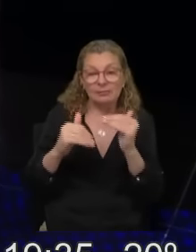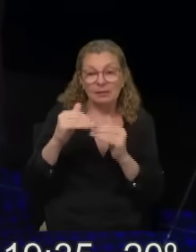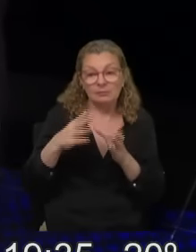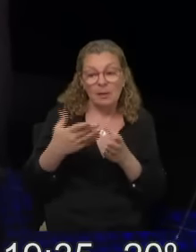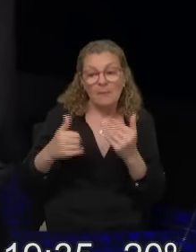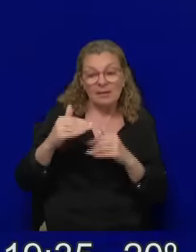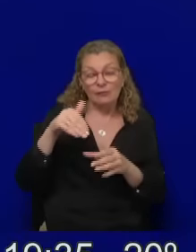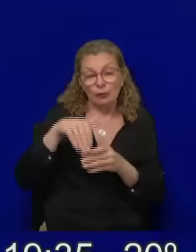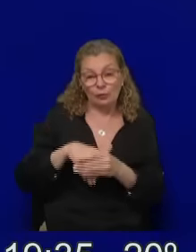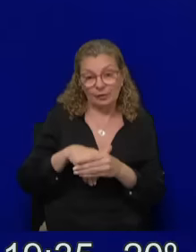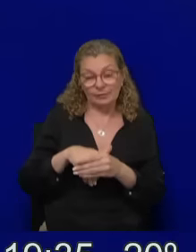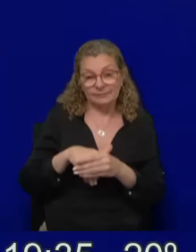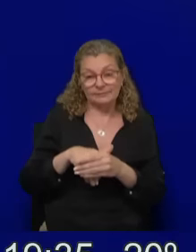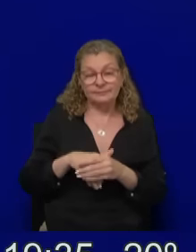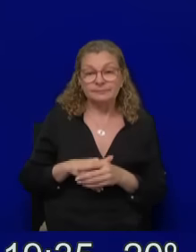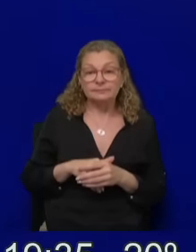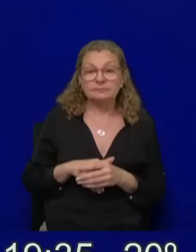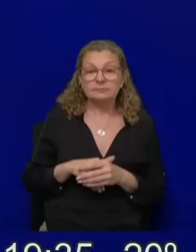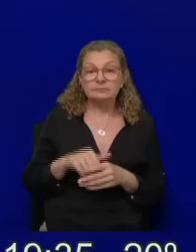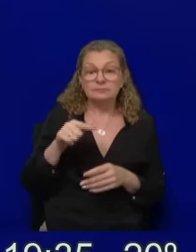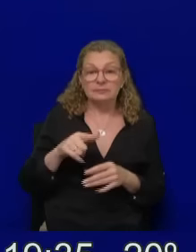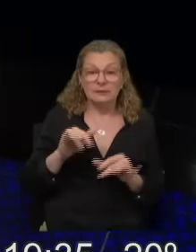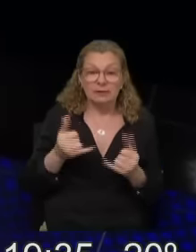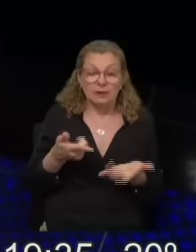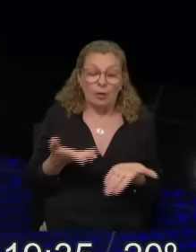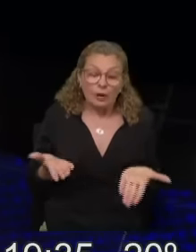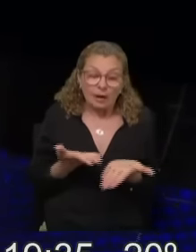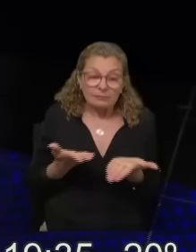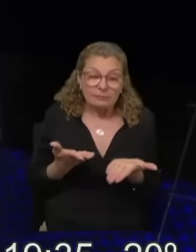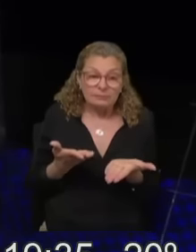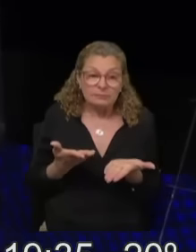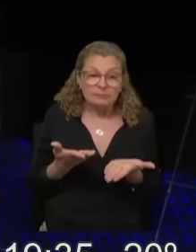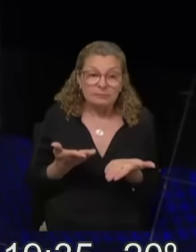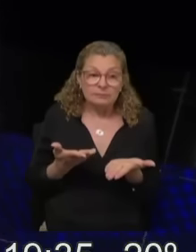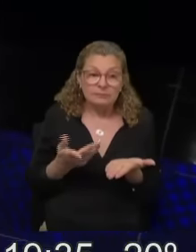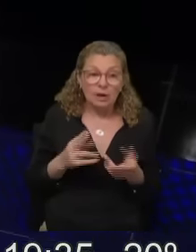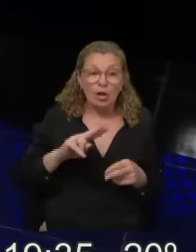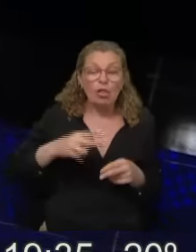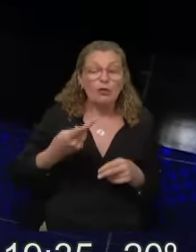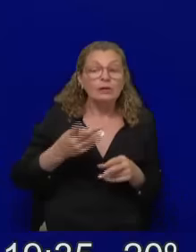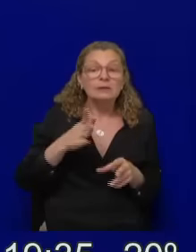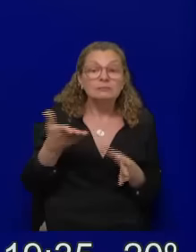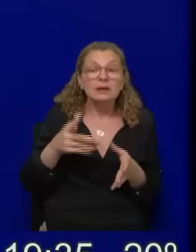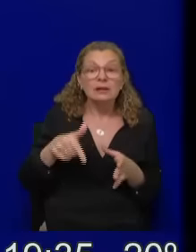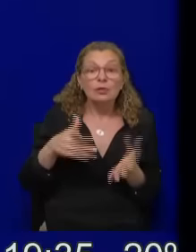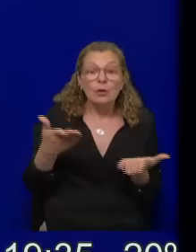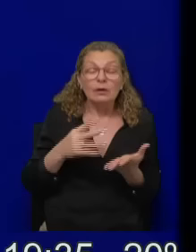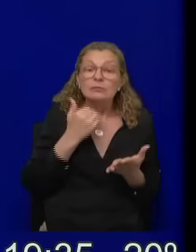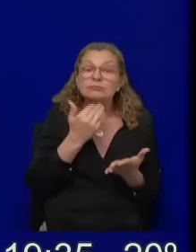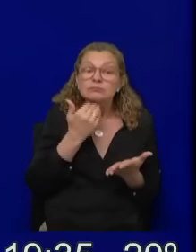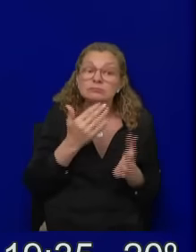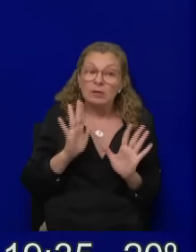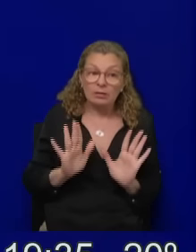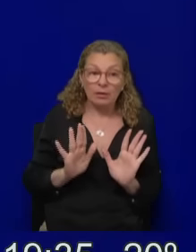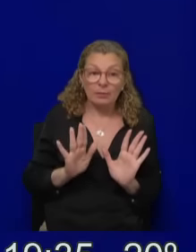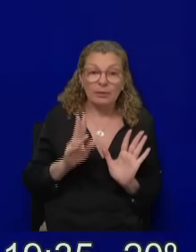electoral balotaje tras balotaje. ¿Eso va a pasar ahora? ¿No? Duplicó básicamente esta. Eso va a pasar ahora, es lo que no sabemos.